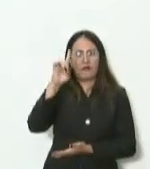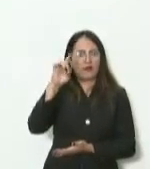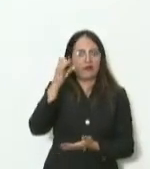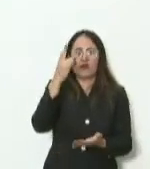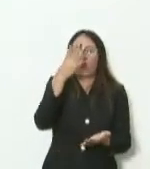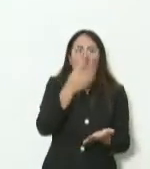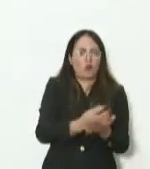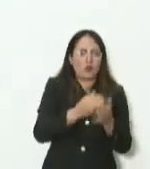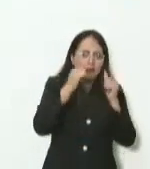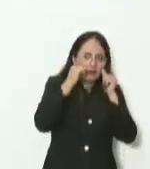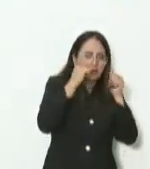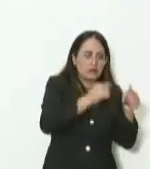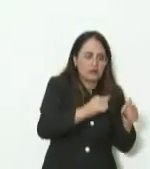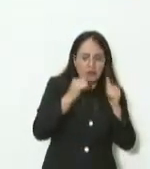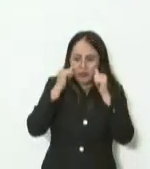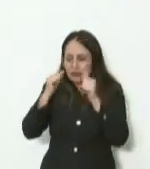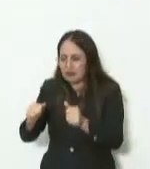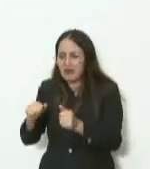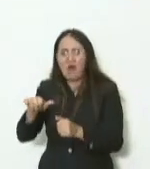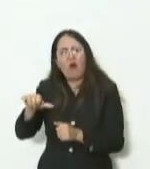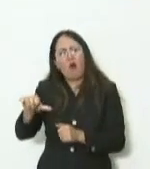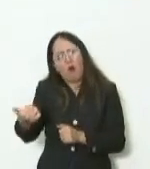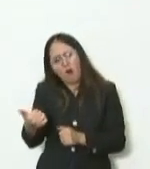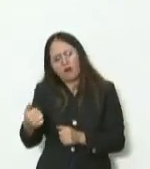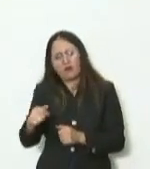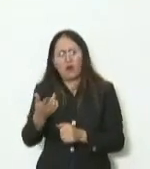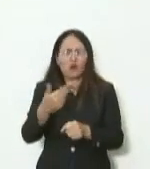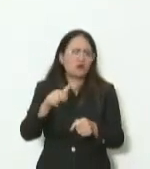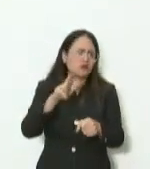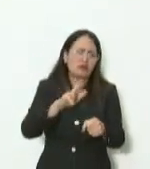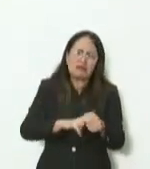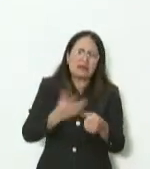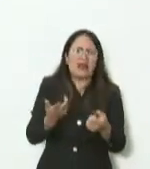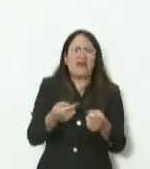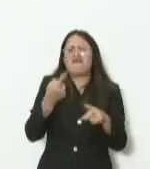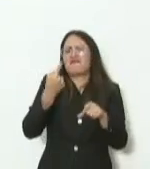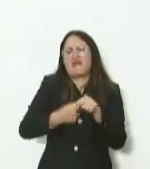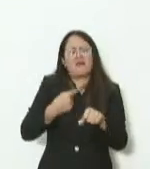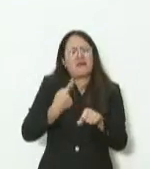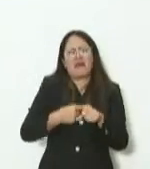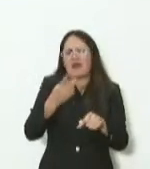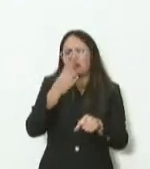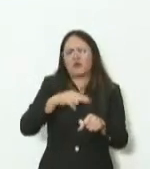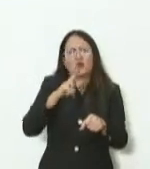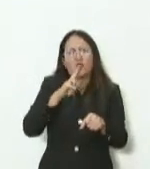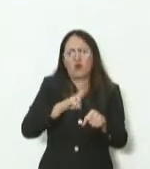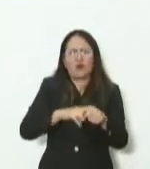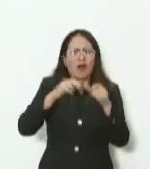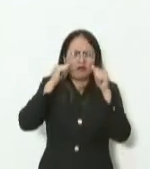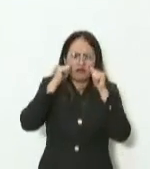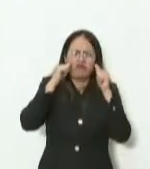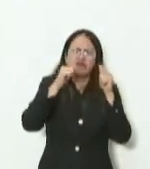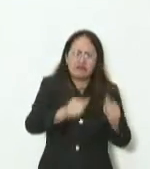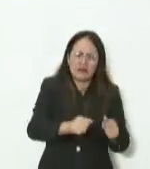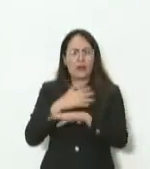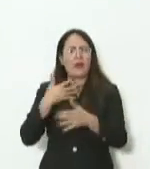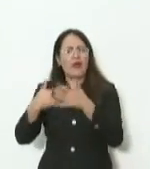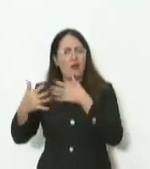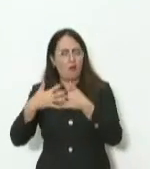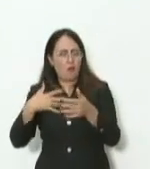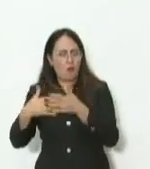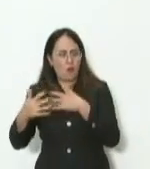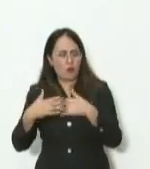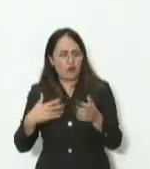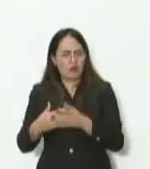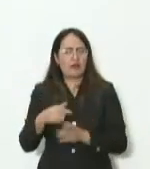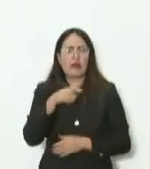la atención de pacientes con el resto de necesidades de atención médica urgente, hospitalizada. Y